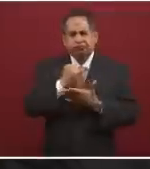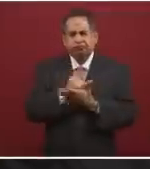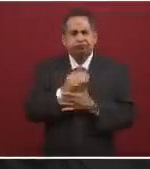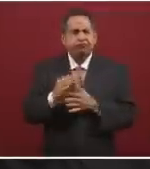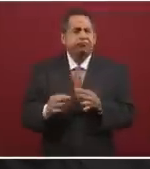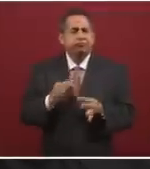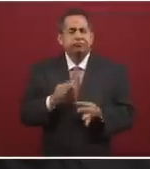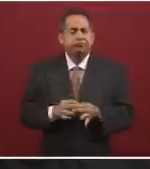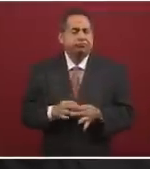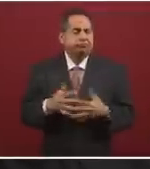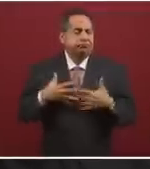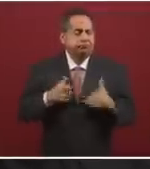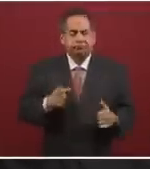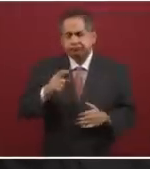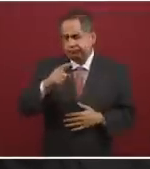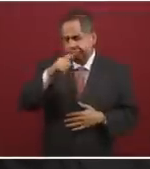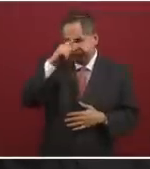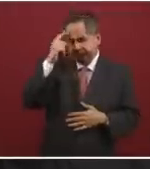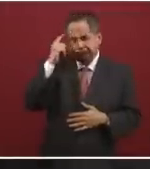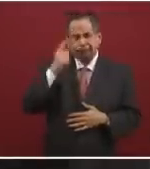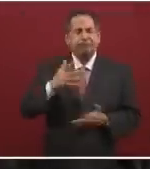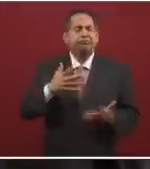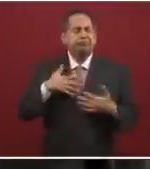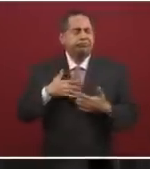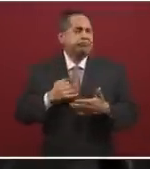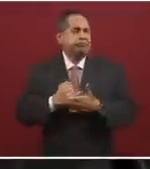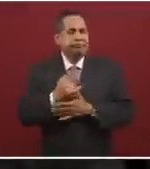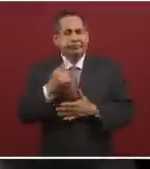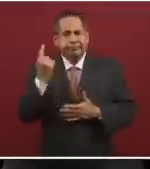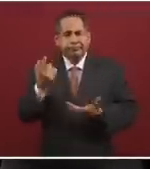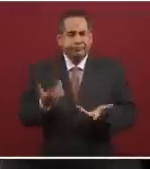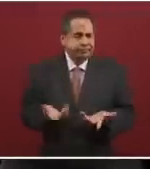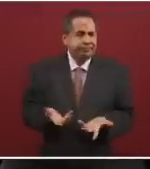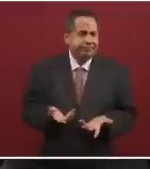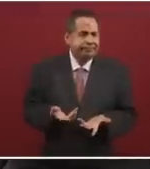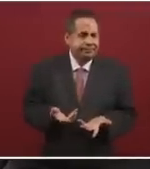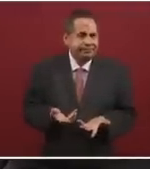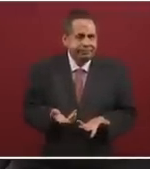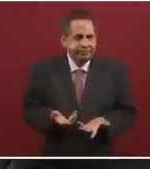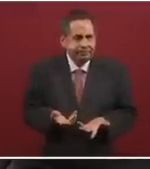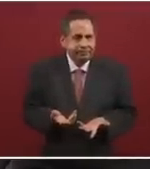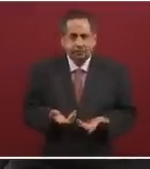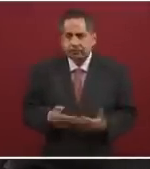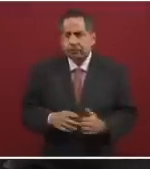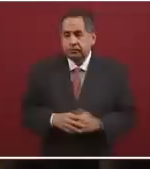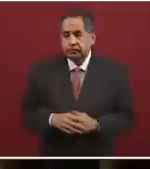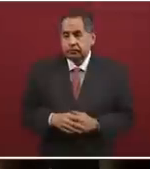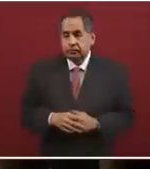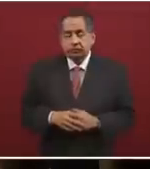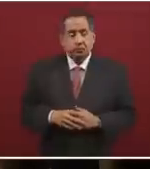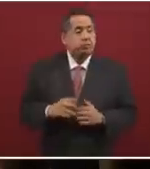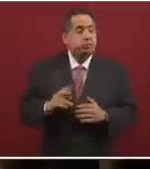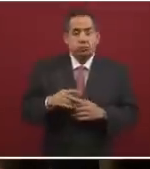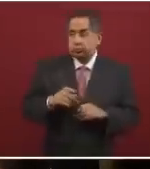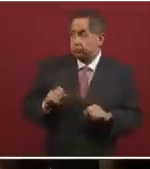con el sentido común, ¿por qué logramos la